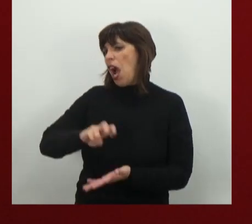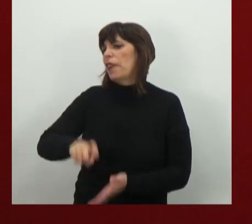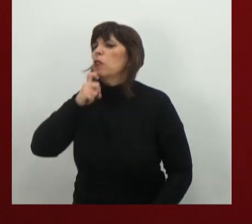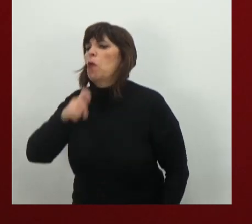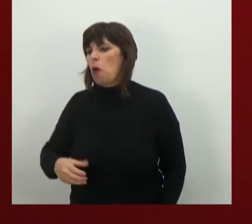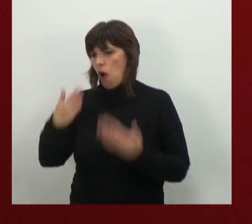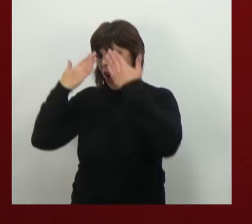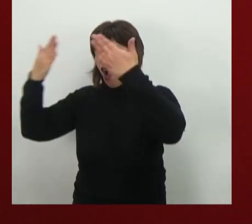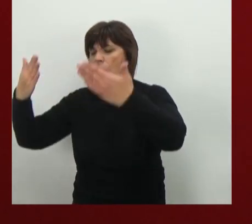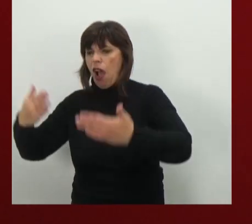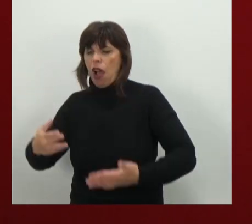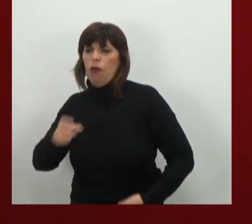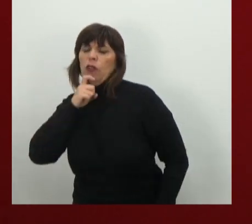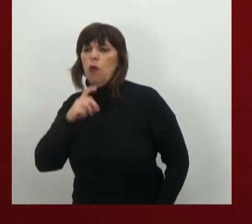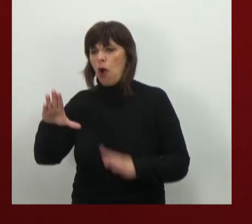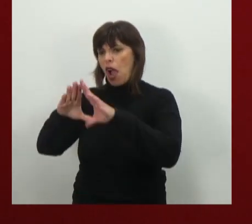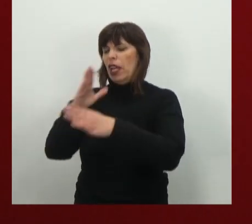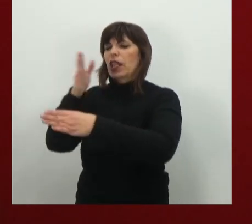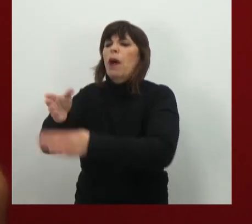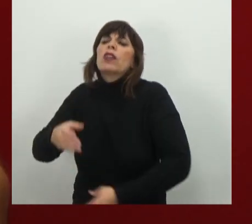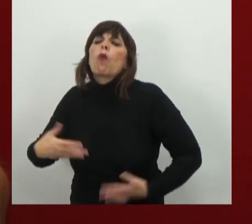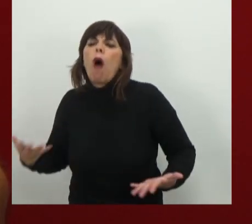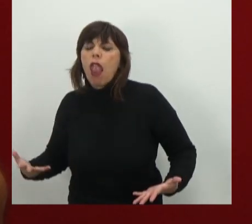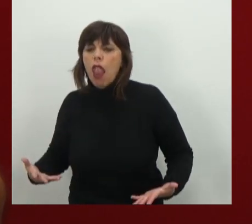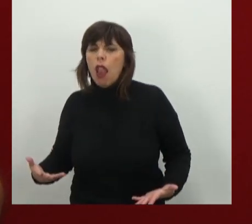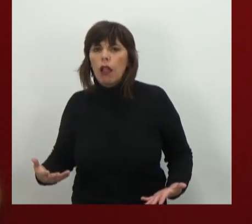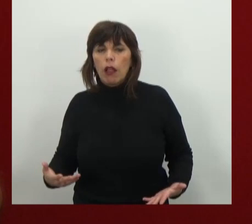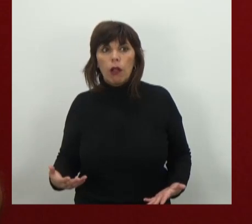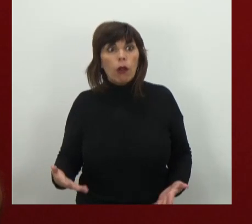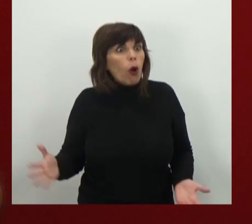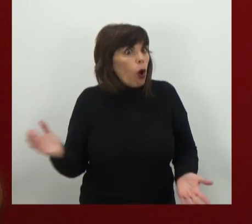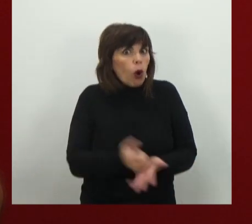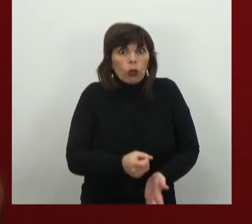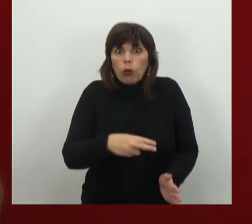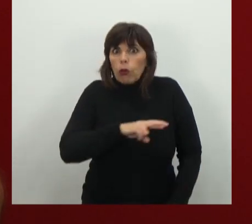adoras, a qué iglesia vas. Todo era un legalismo.